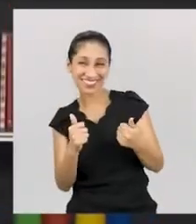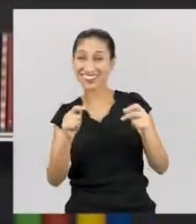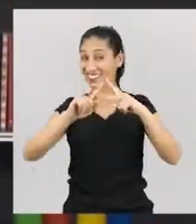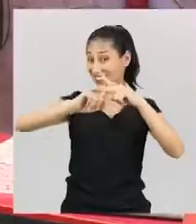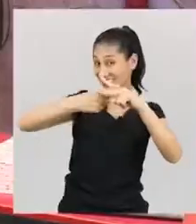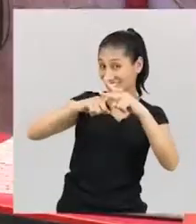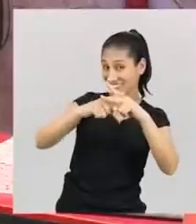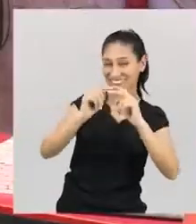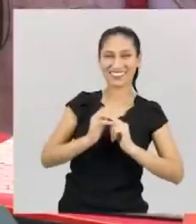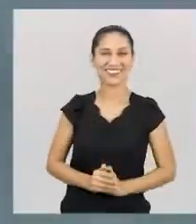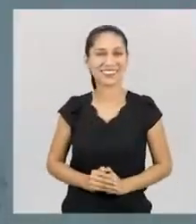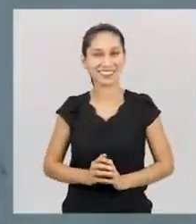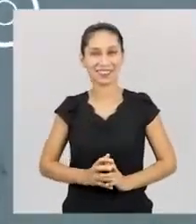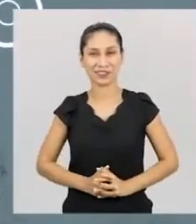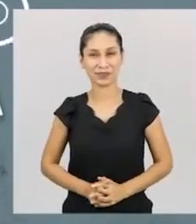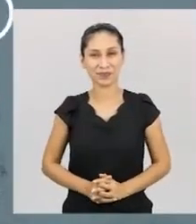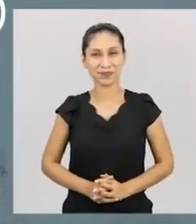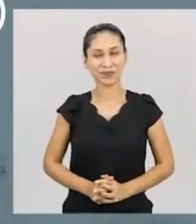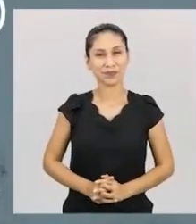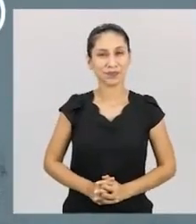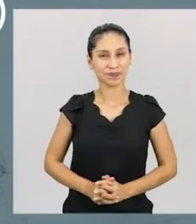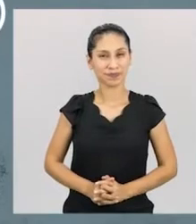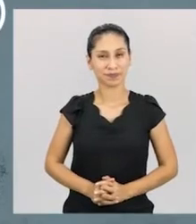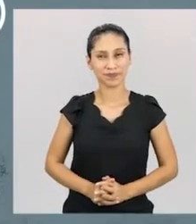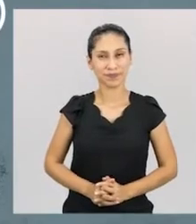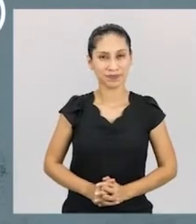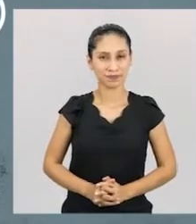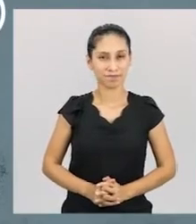Bien, empecemos.